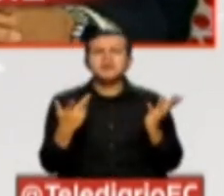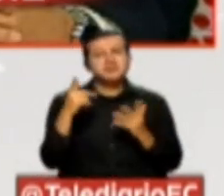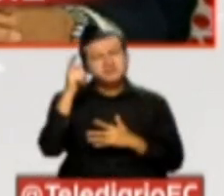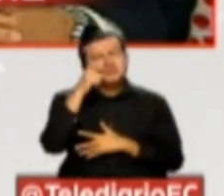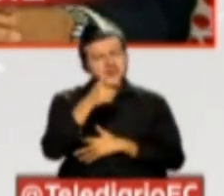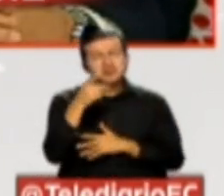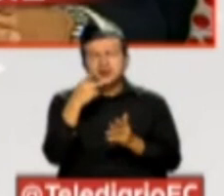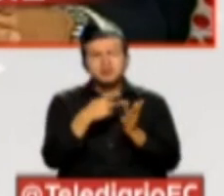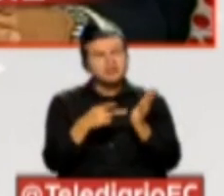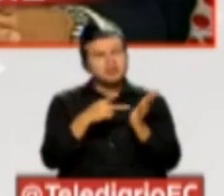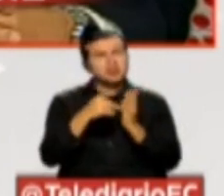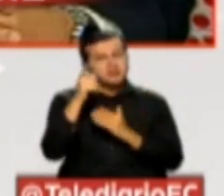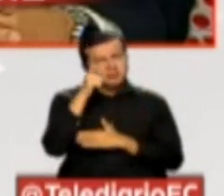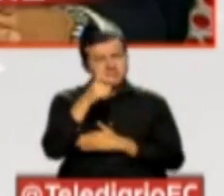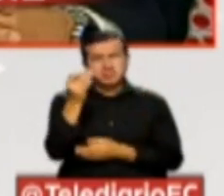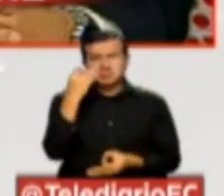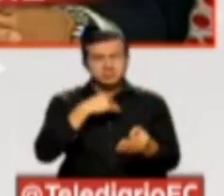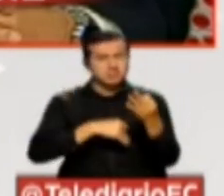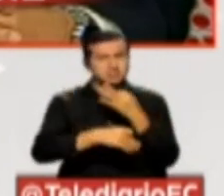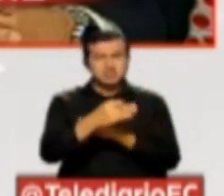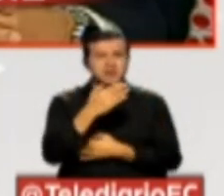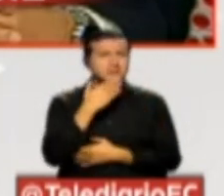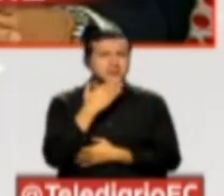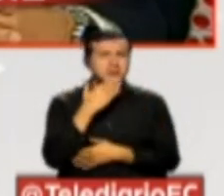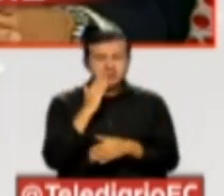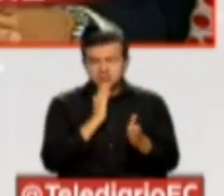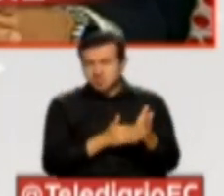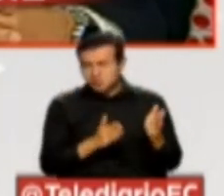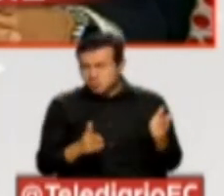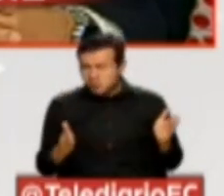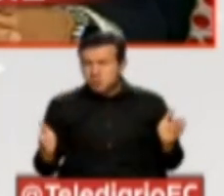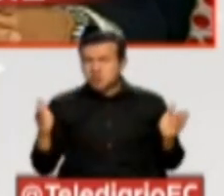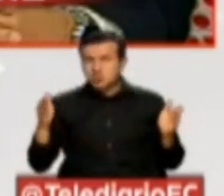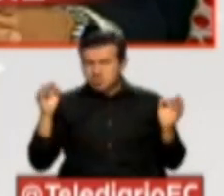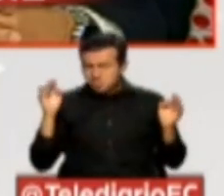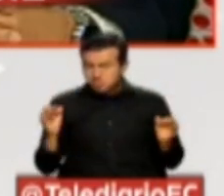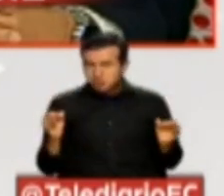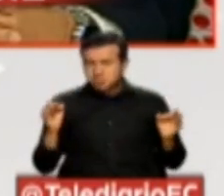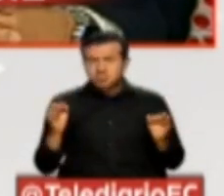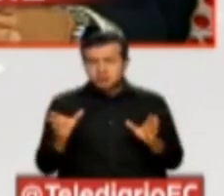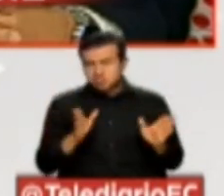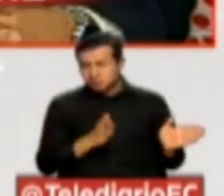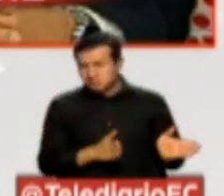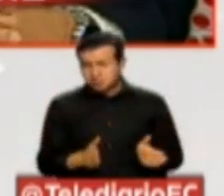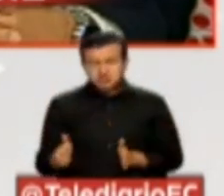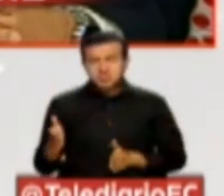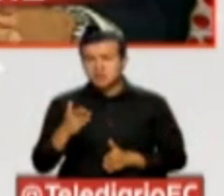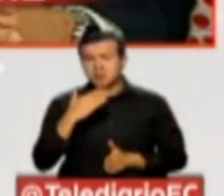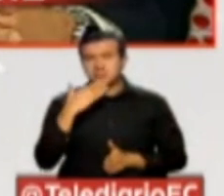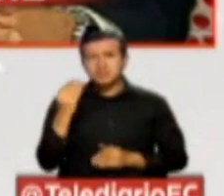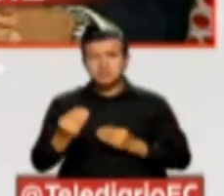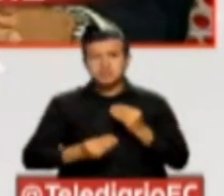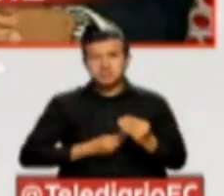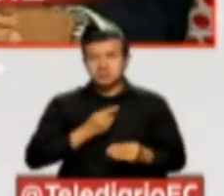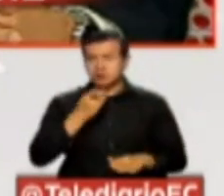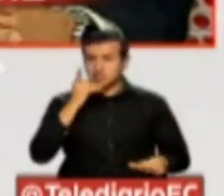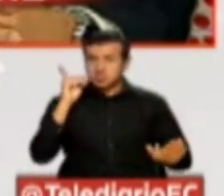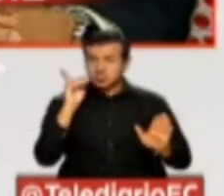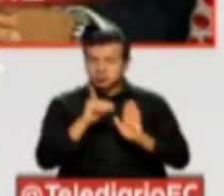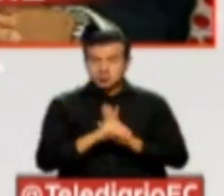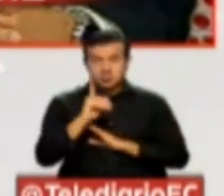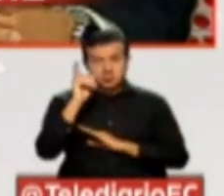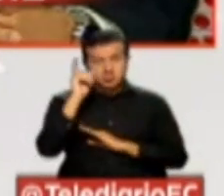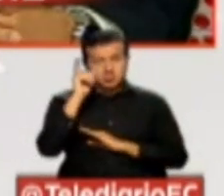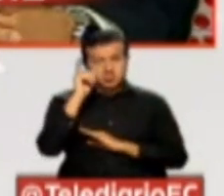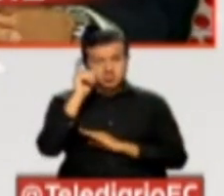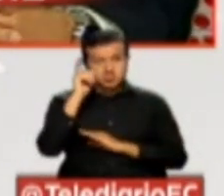fiscalía? ¿Podría usted narrar de manera sucinta cuál fue el tratamiento que se dio a la denuncia de los